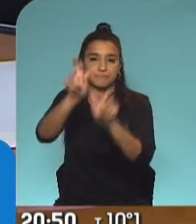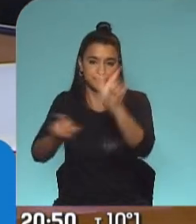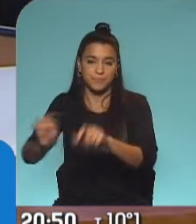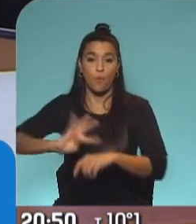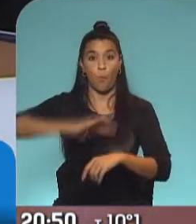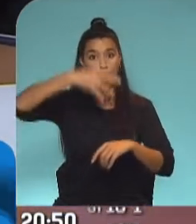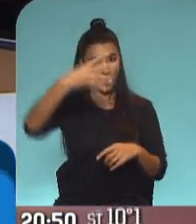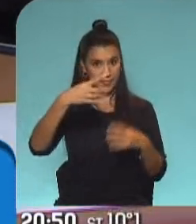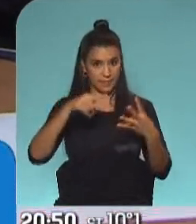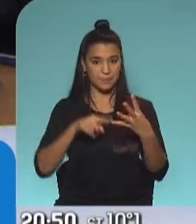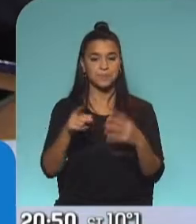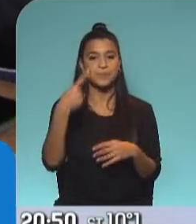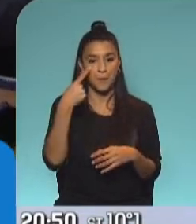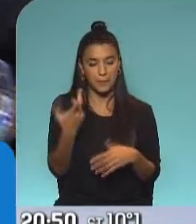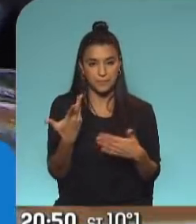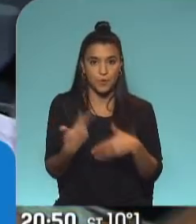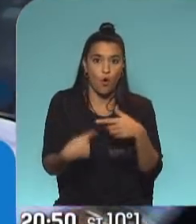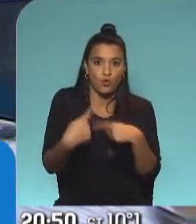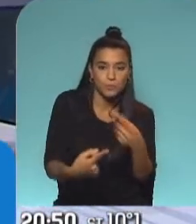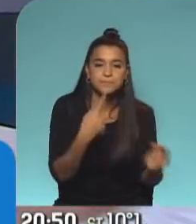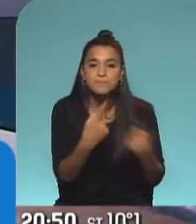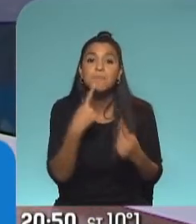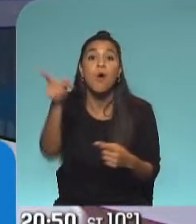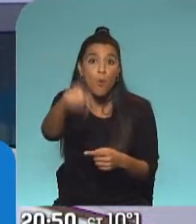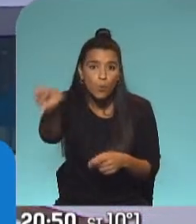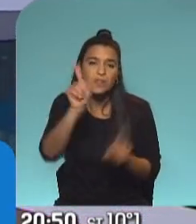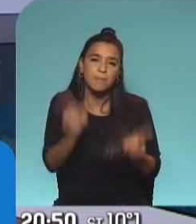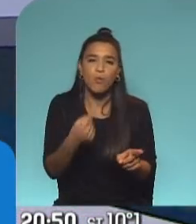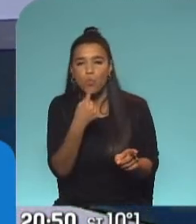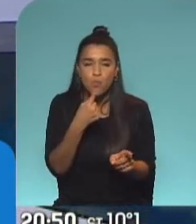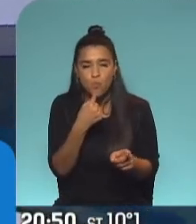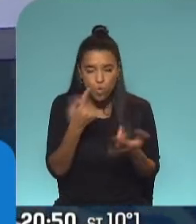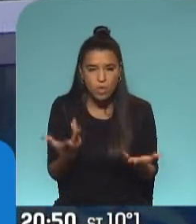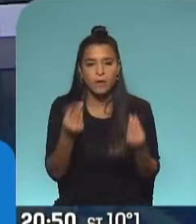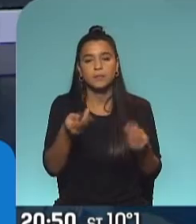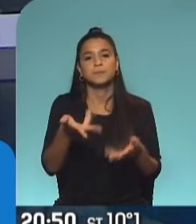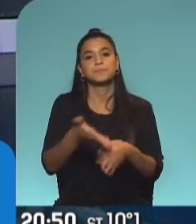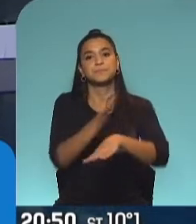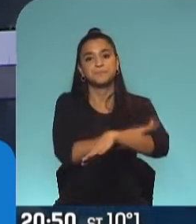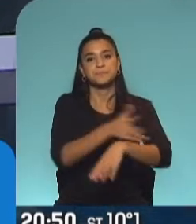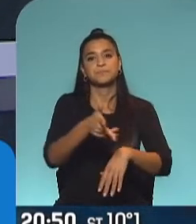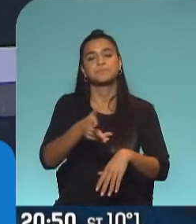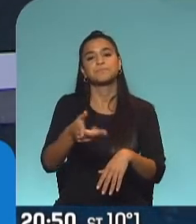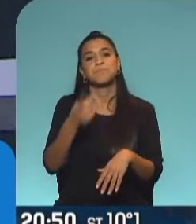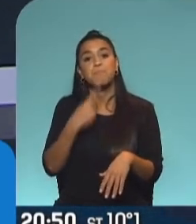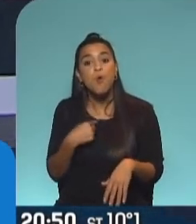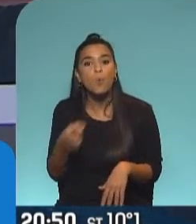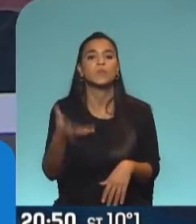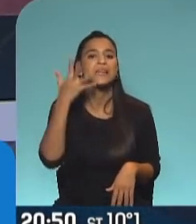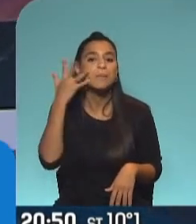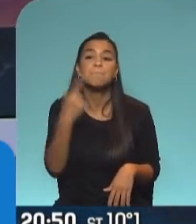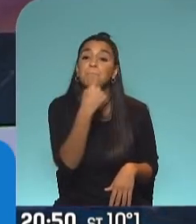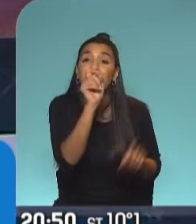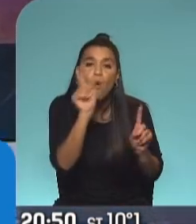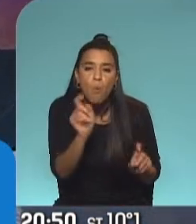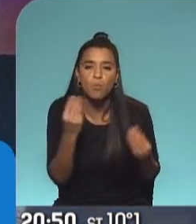cuarta para seguir consultando, para que ustedes se sigan sacando dudas. Hay quien nos ha escrito desde Tigre y que pregunta